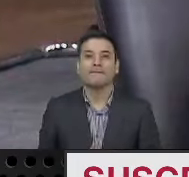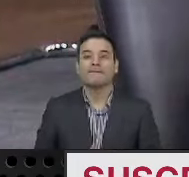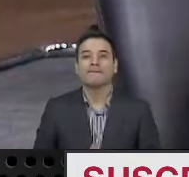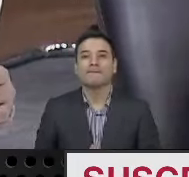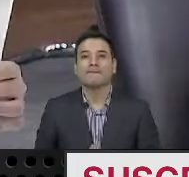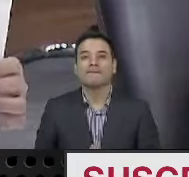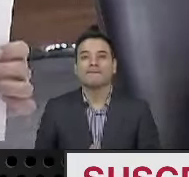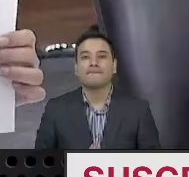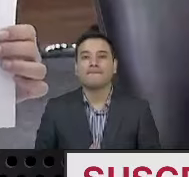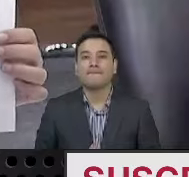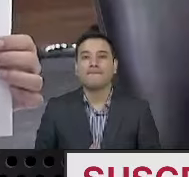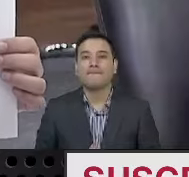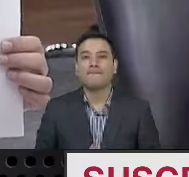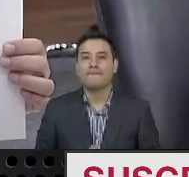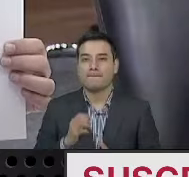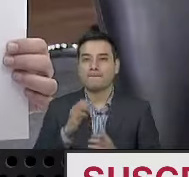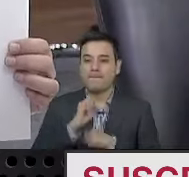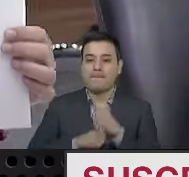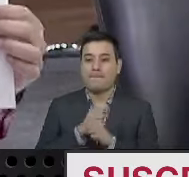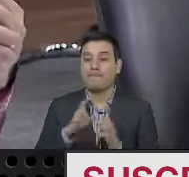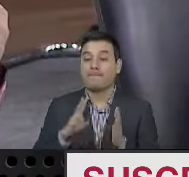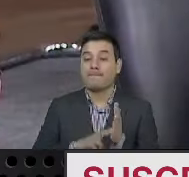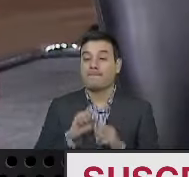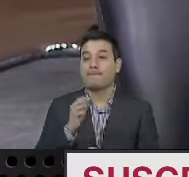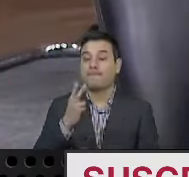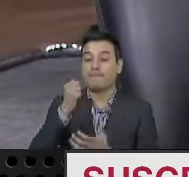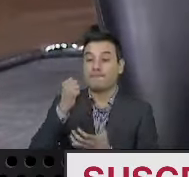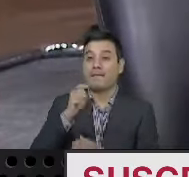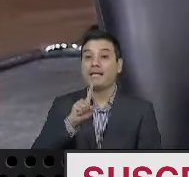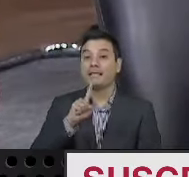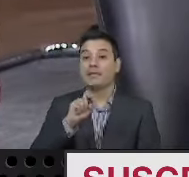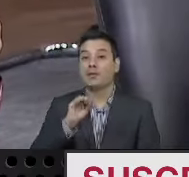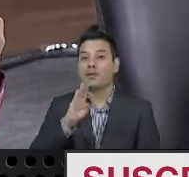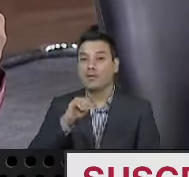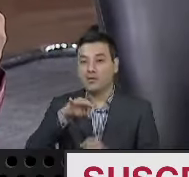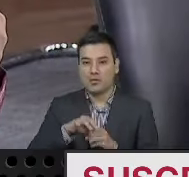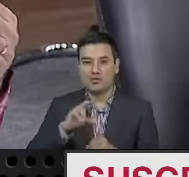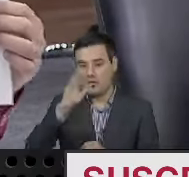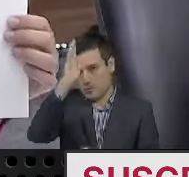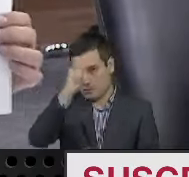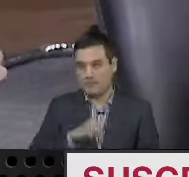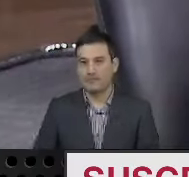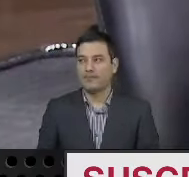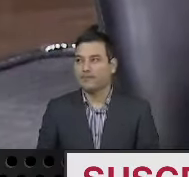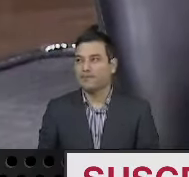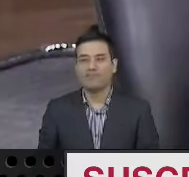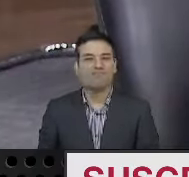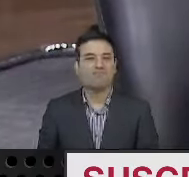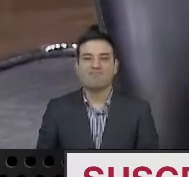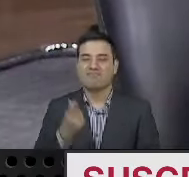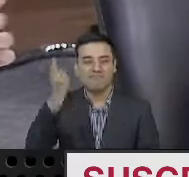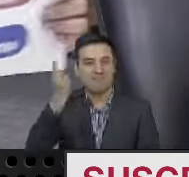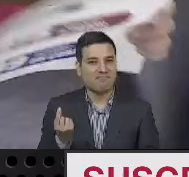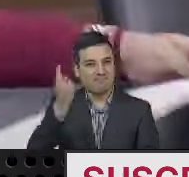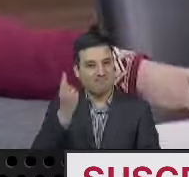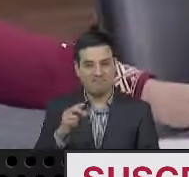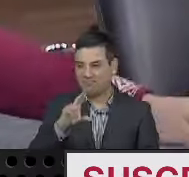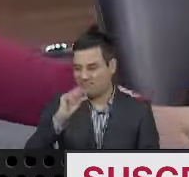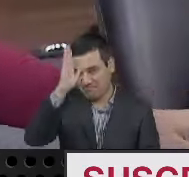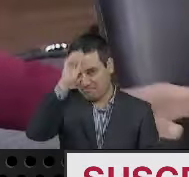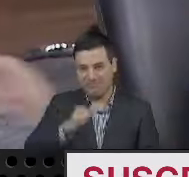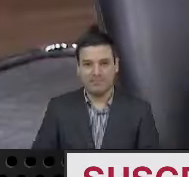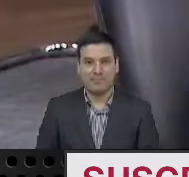sociales presupuesto 2022 199 votos en contra todos en contra de los programas